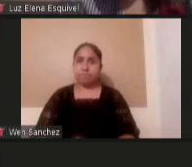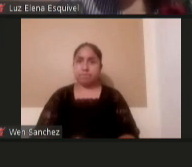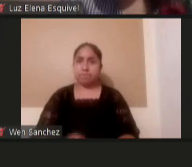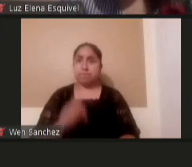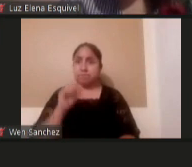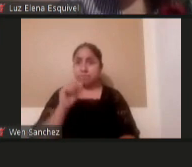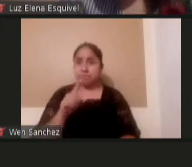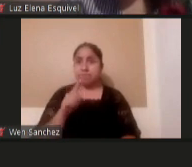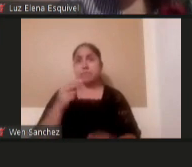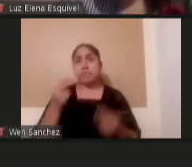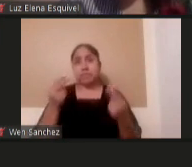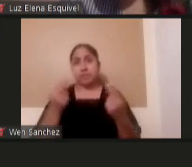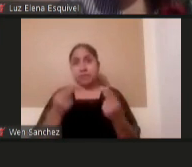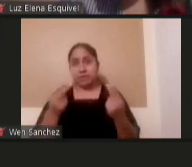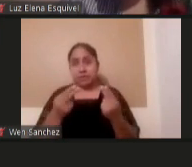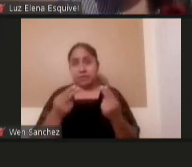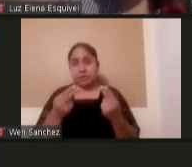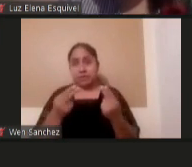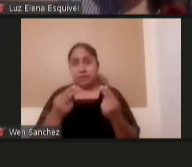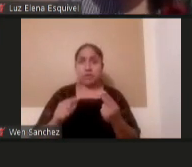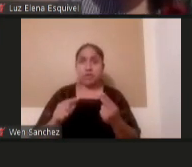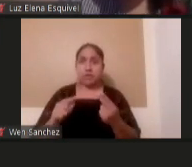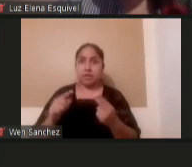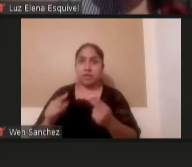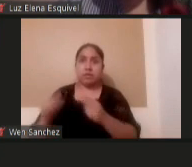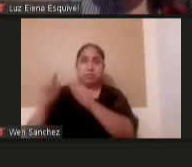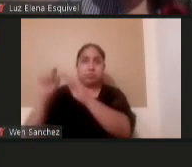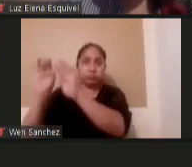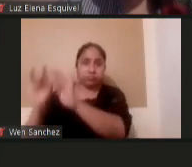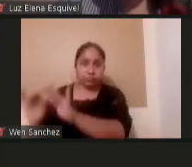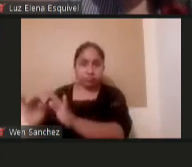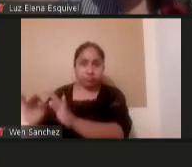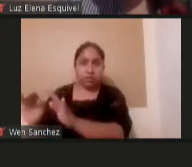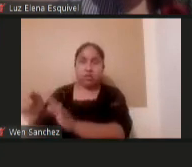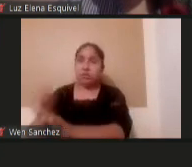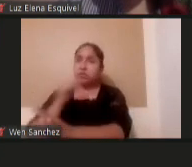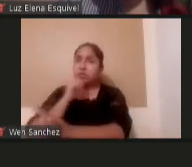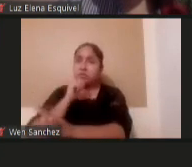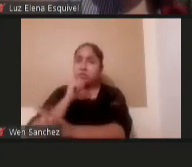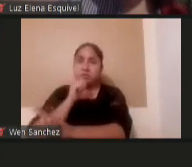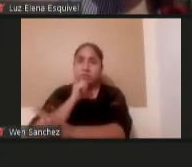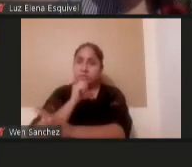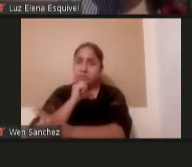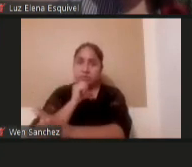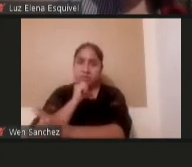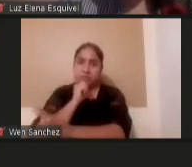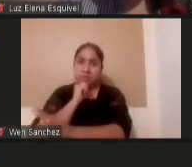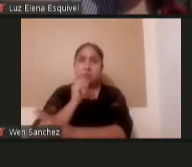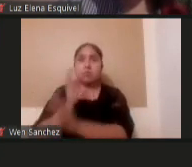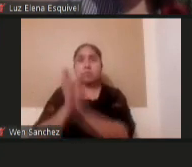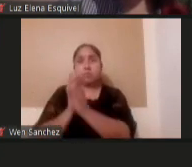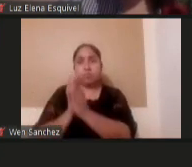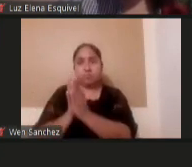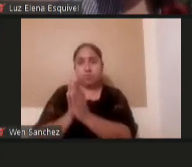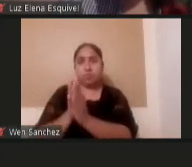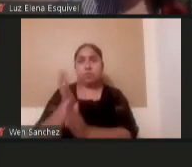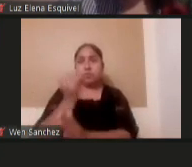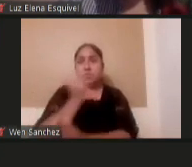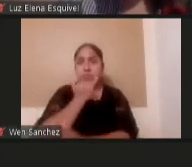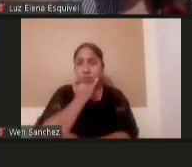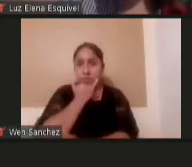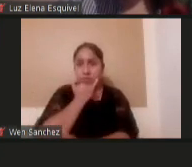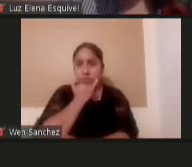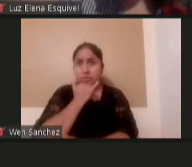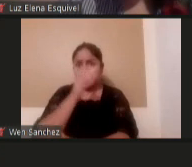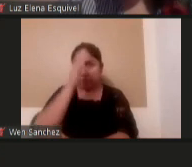solicitar la dispensa de dictamen sobre este asunto de urgente resolución. Pregunto a los